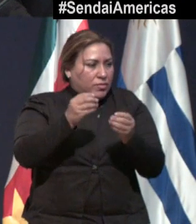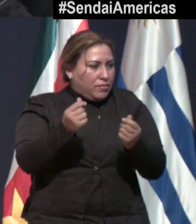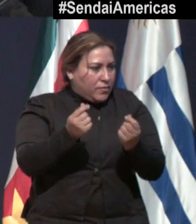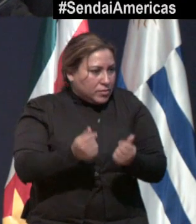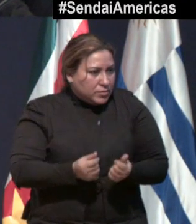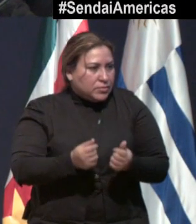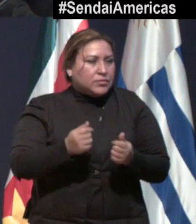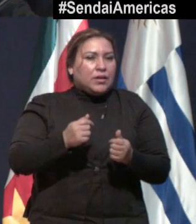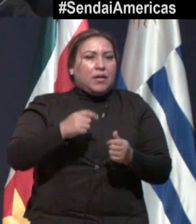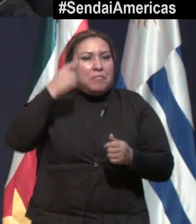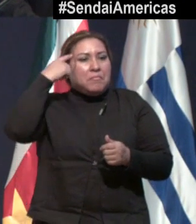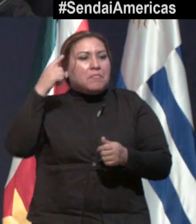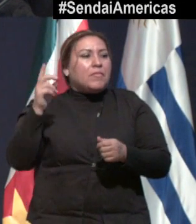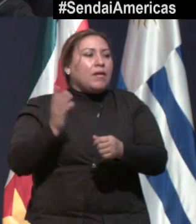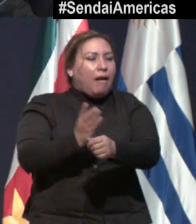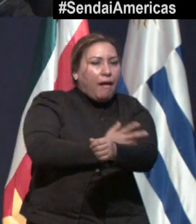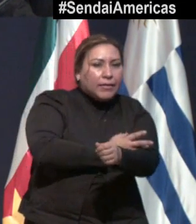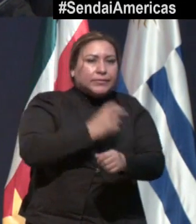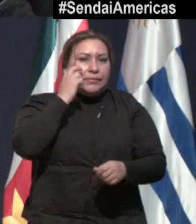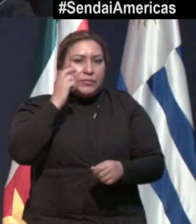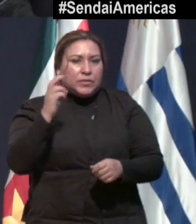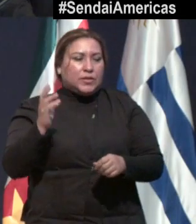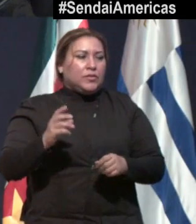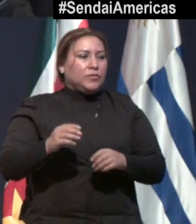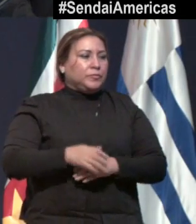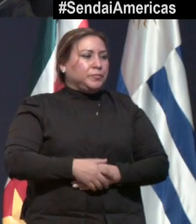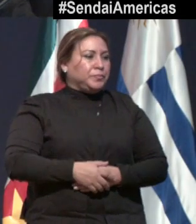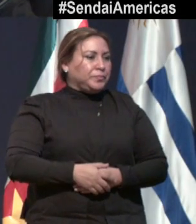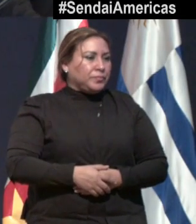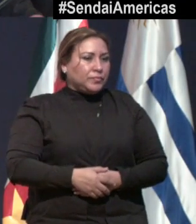desastres en nuestra región.